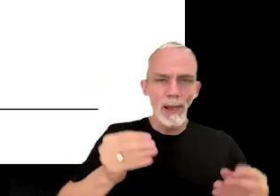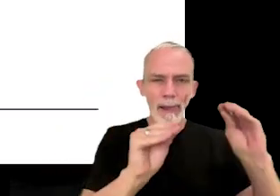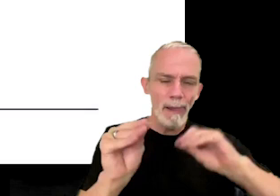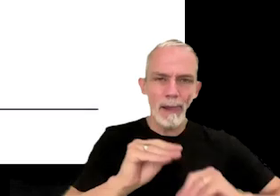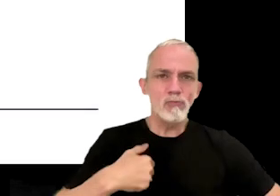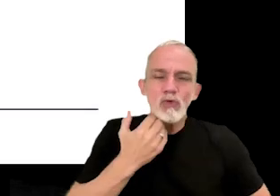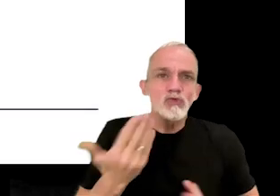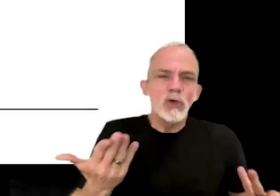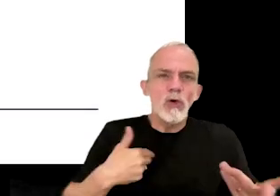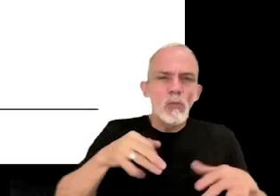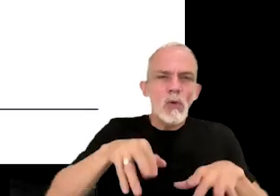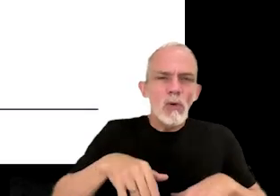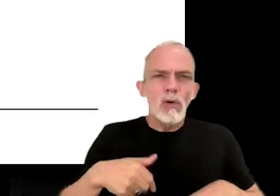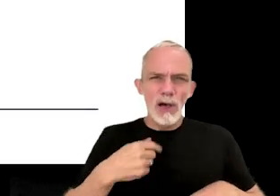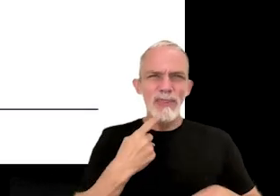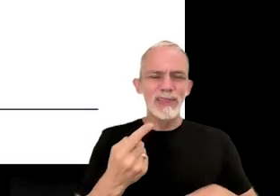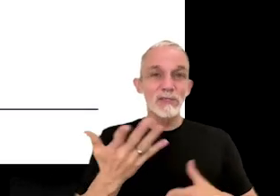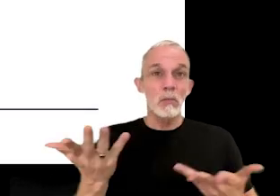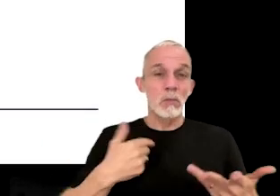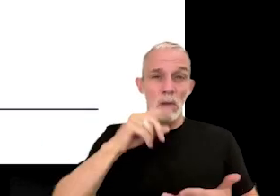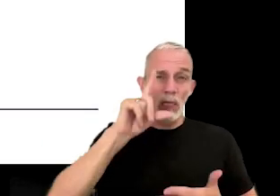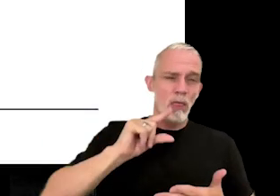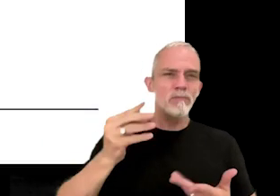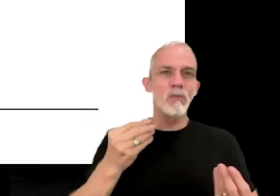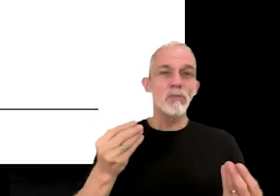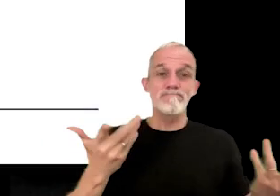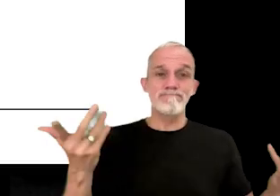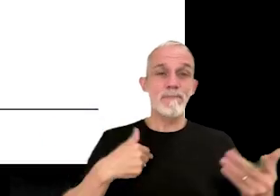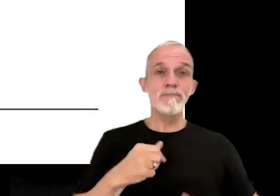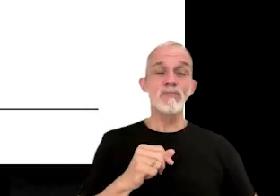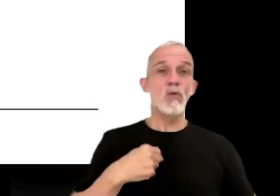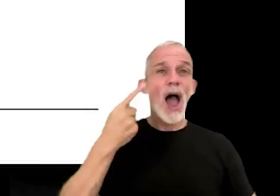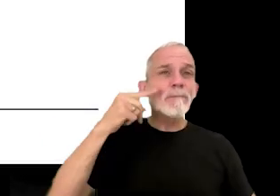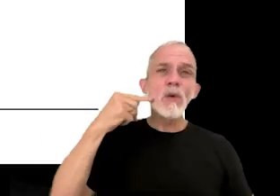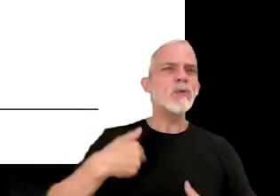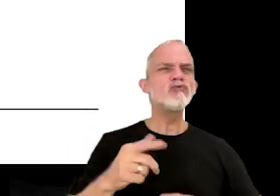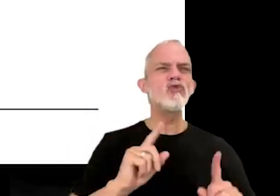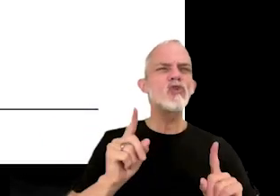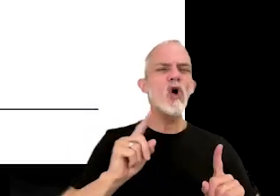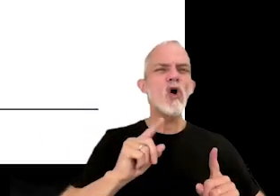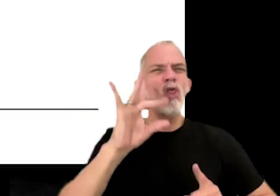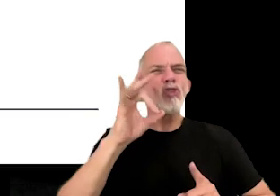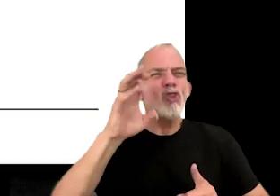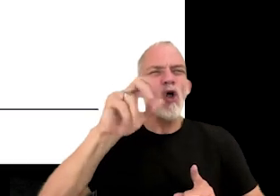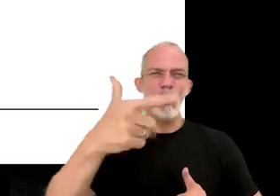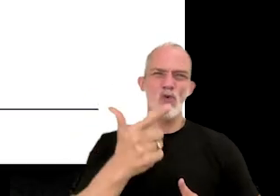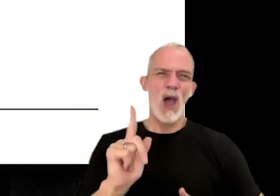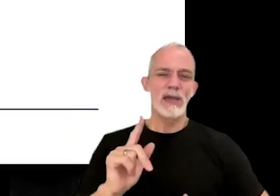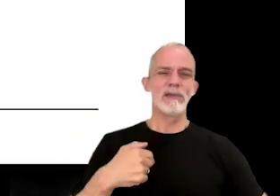sea, a través de la figura de que no había dolo. Después se probó